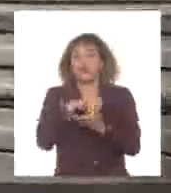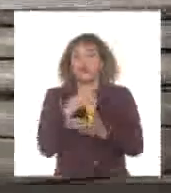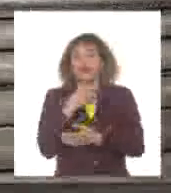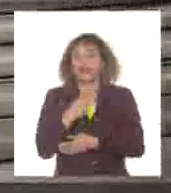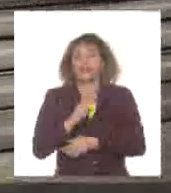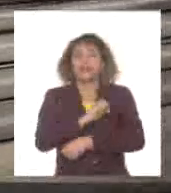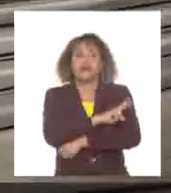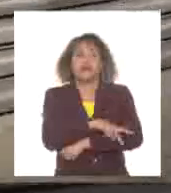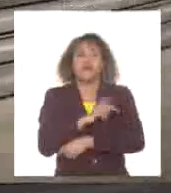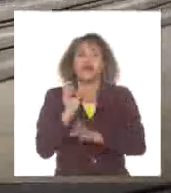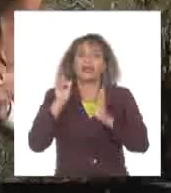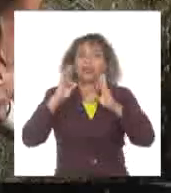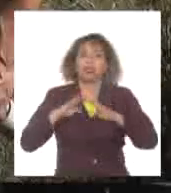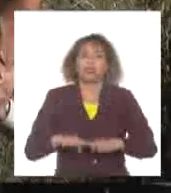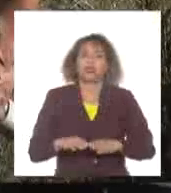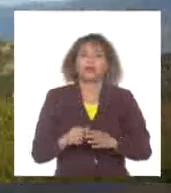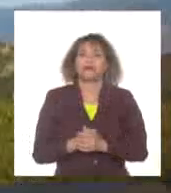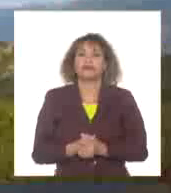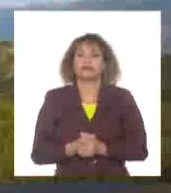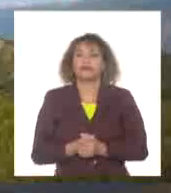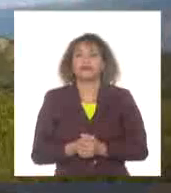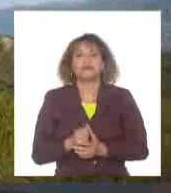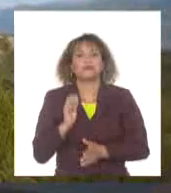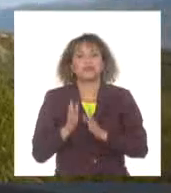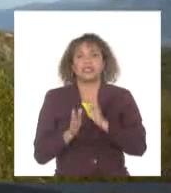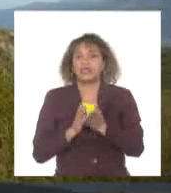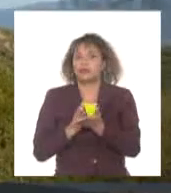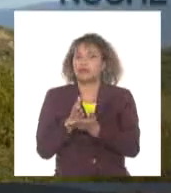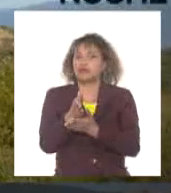devastado. Vamos tras la ruta del Che.